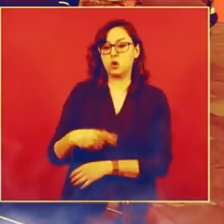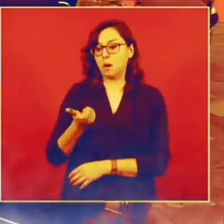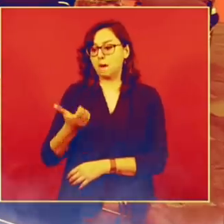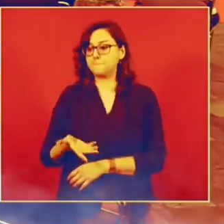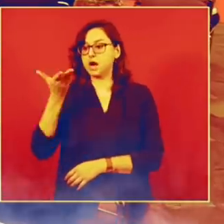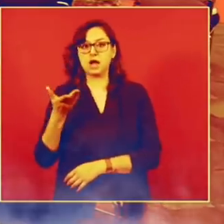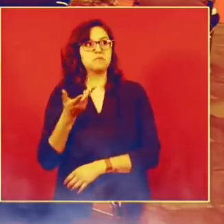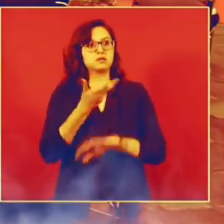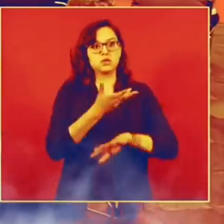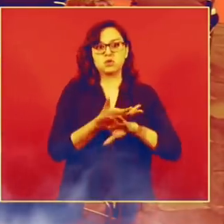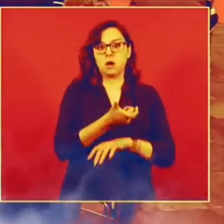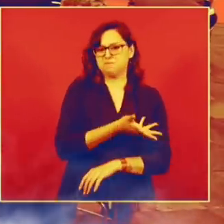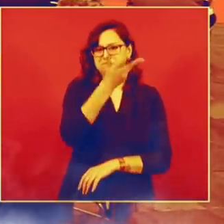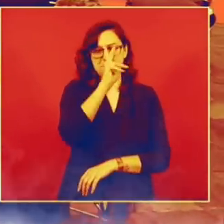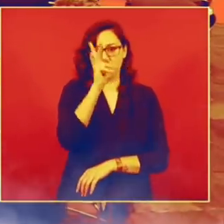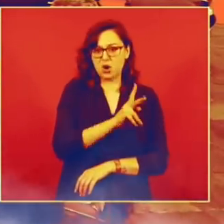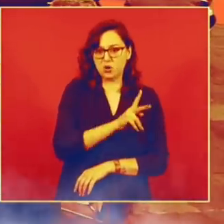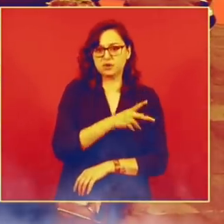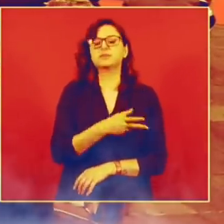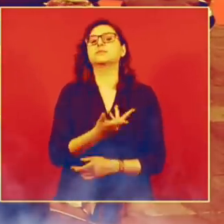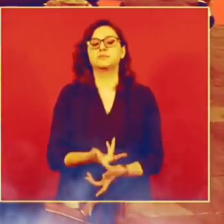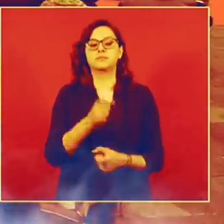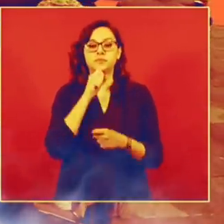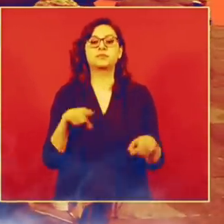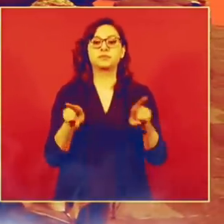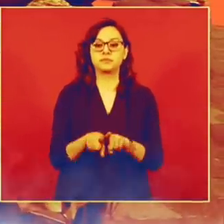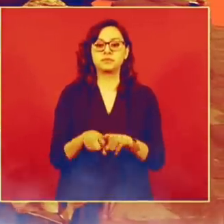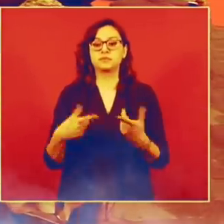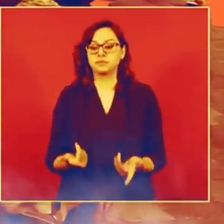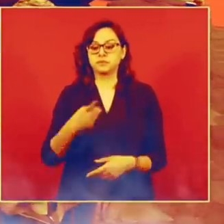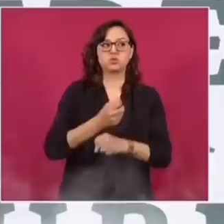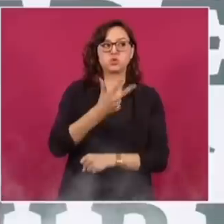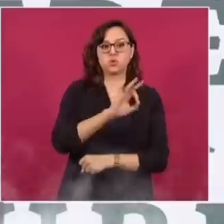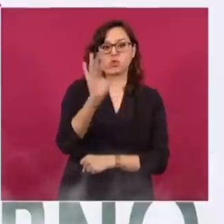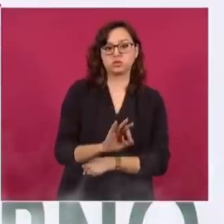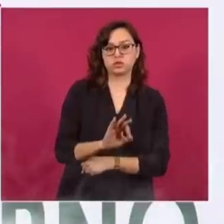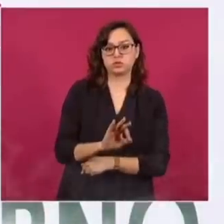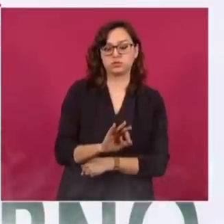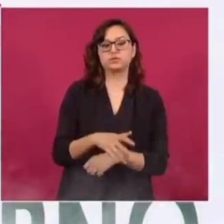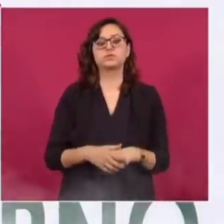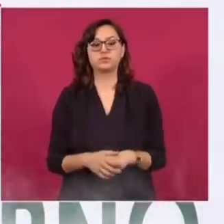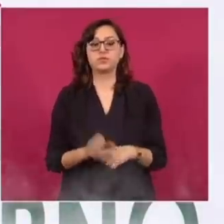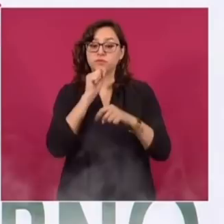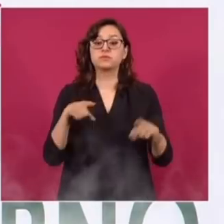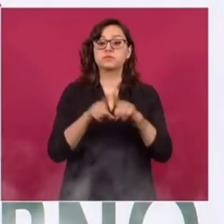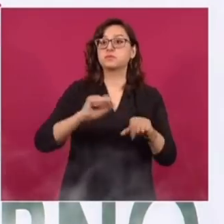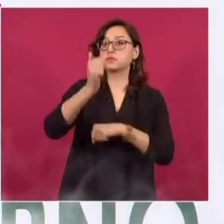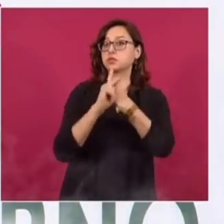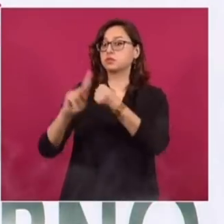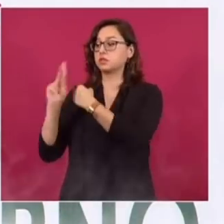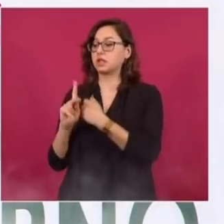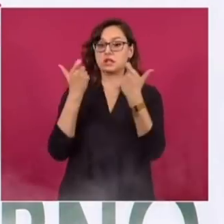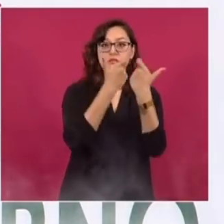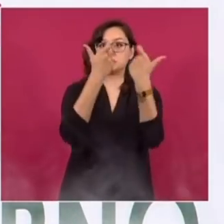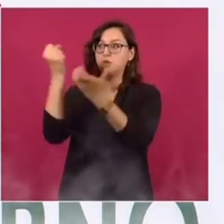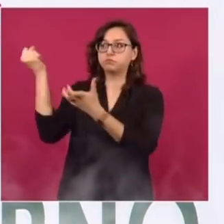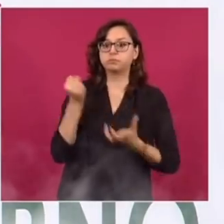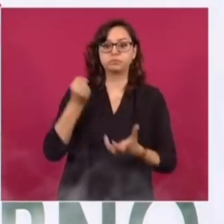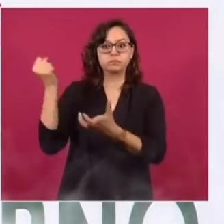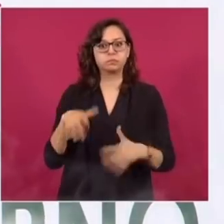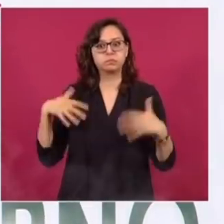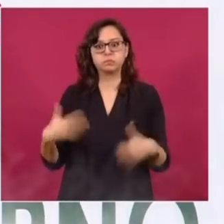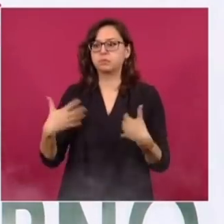la deuda ha crecido menos que los tres sexenios anteriores inversión extranjera ha sido la más alta de los últimos tiempos